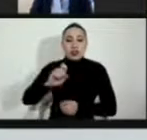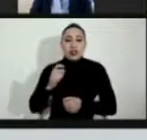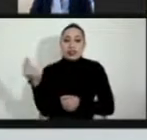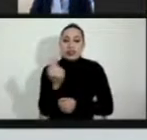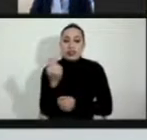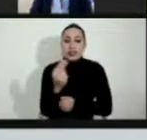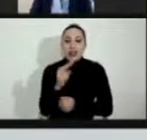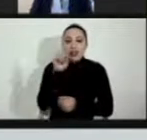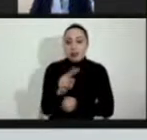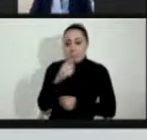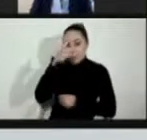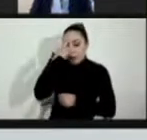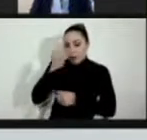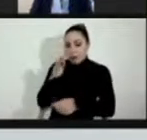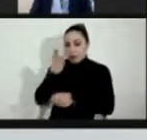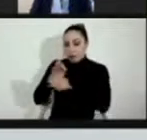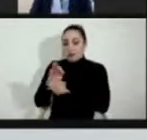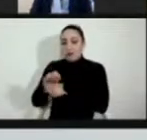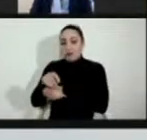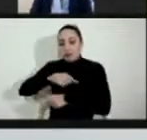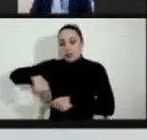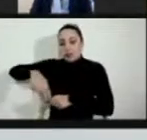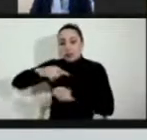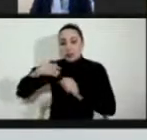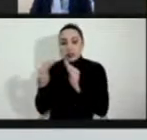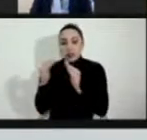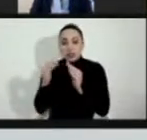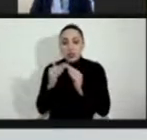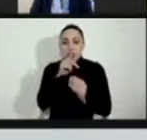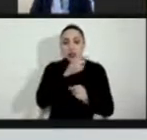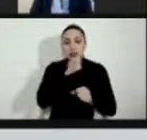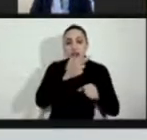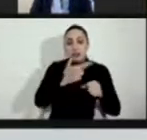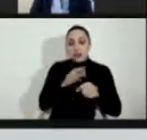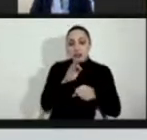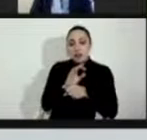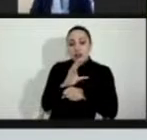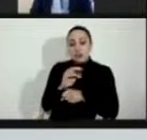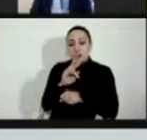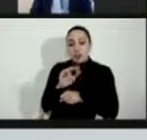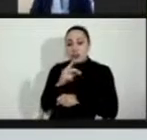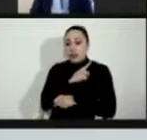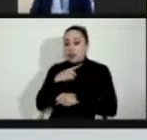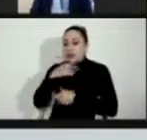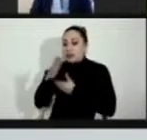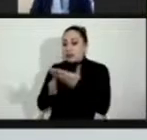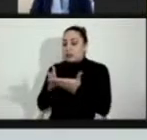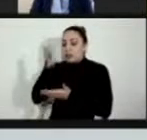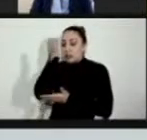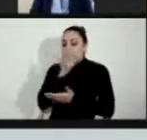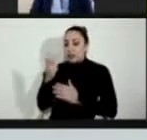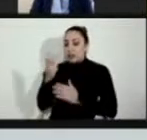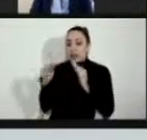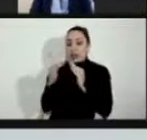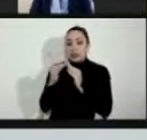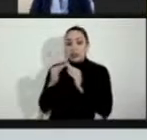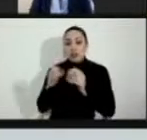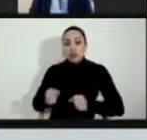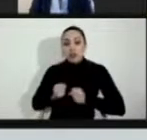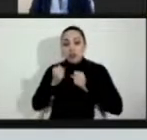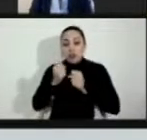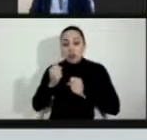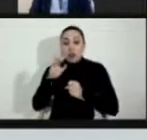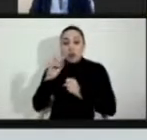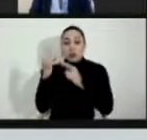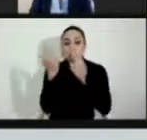protección civil realice una inspección técnica para evaluar el daño que existe. Las y los habitantes del edificio ubicado en la